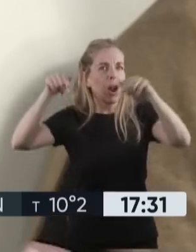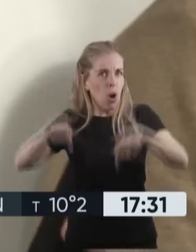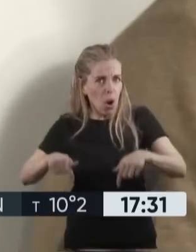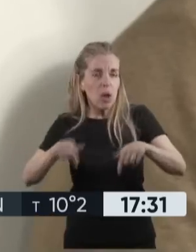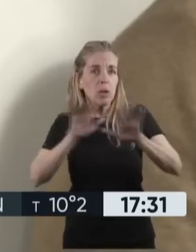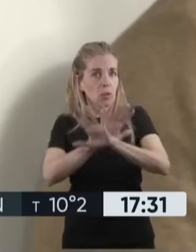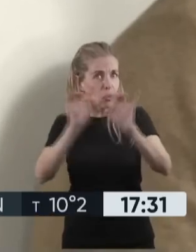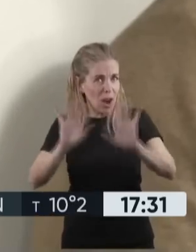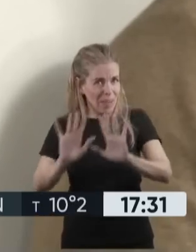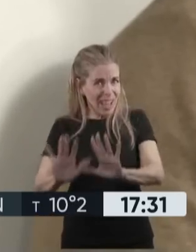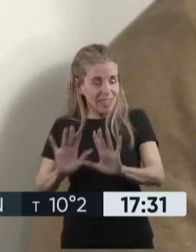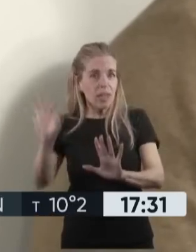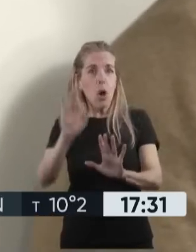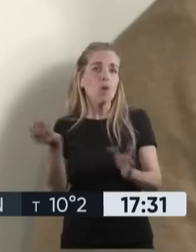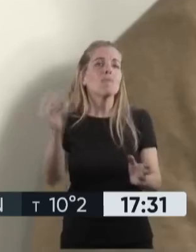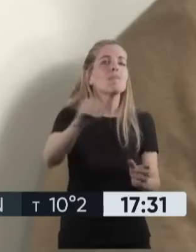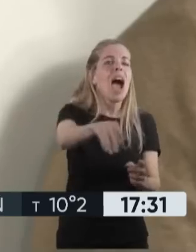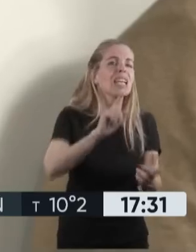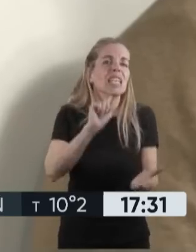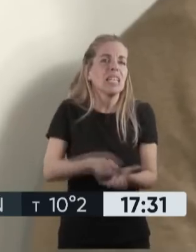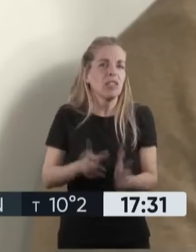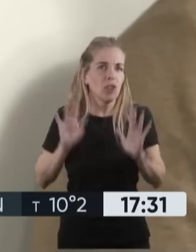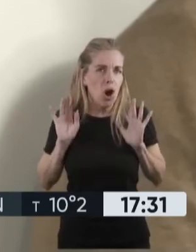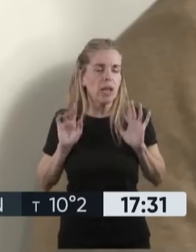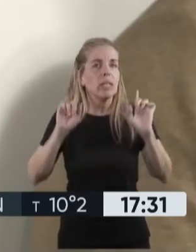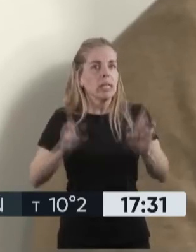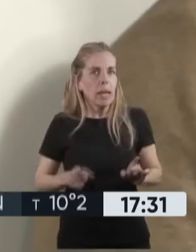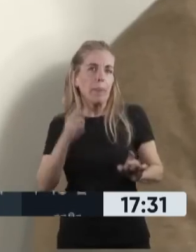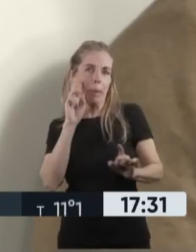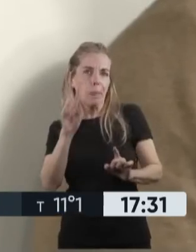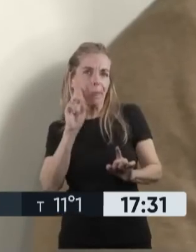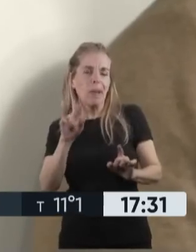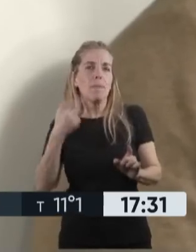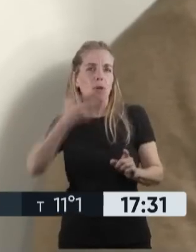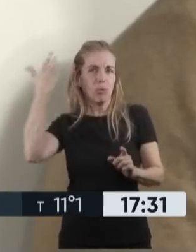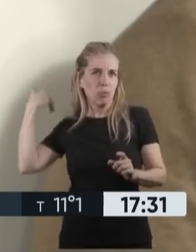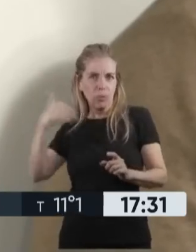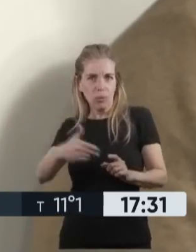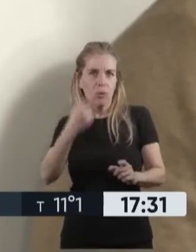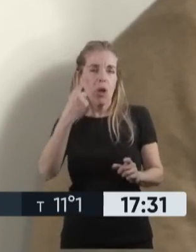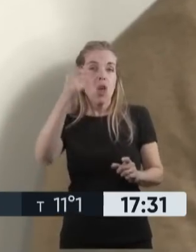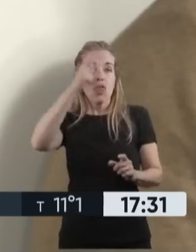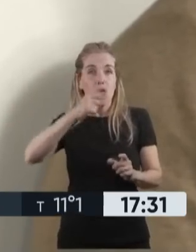más. Y por otro lado, se vieron varios cacerolazos en el último tiempo. Uno fue